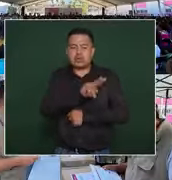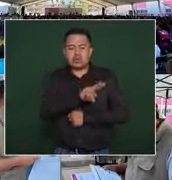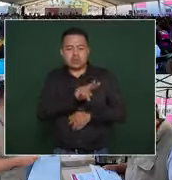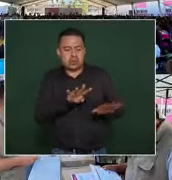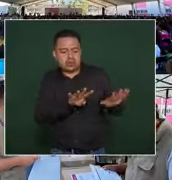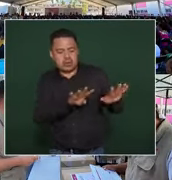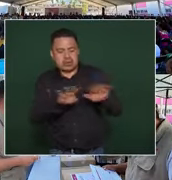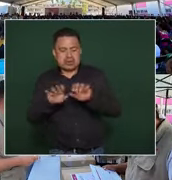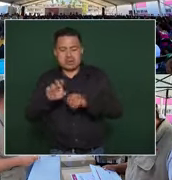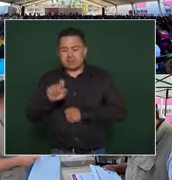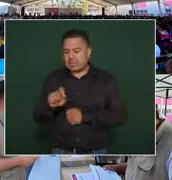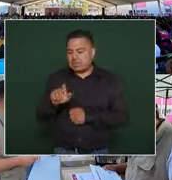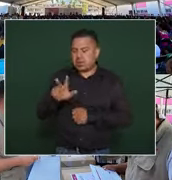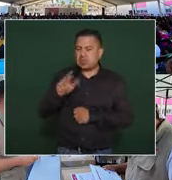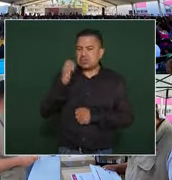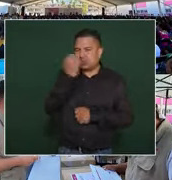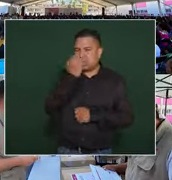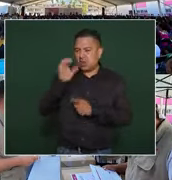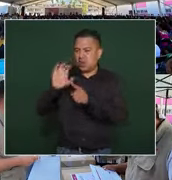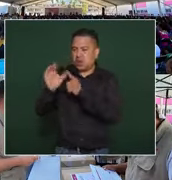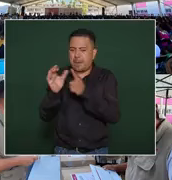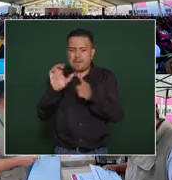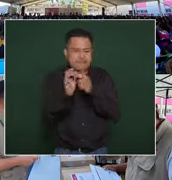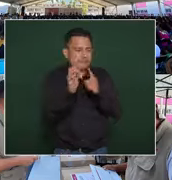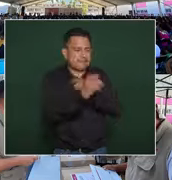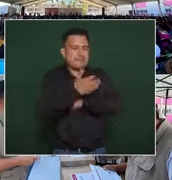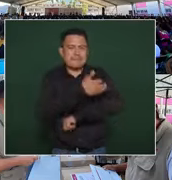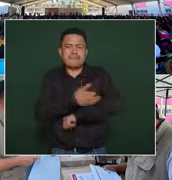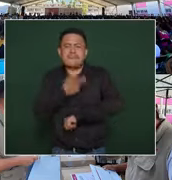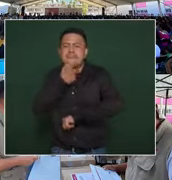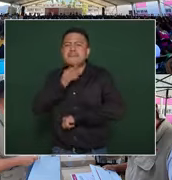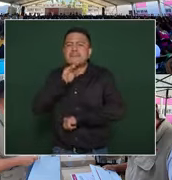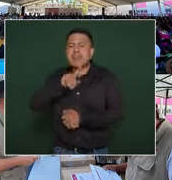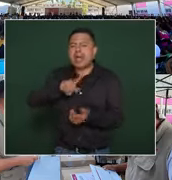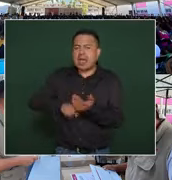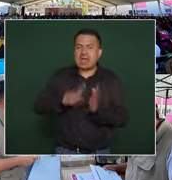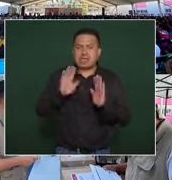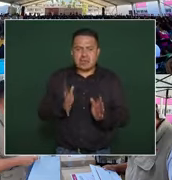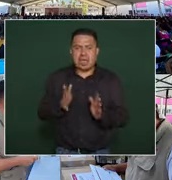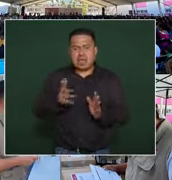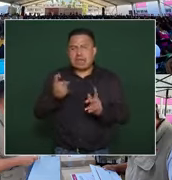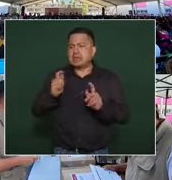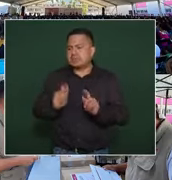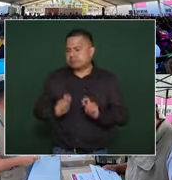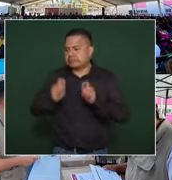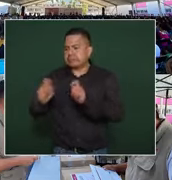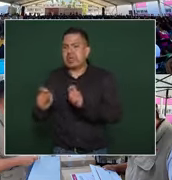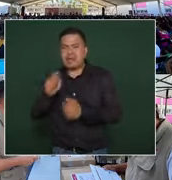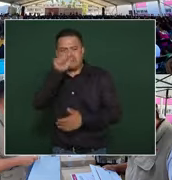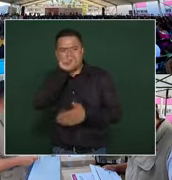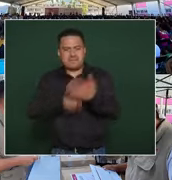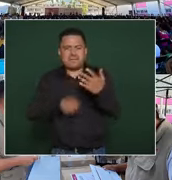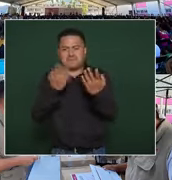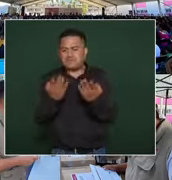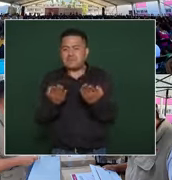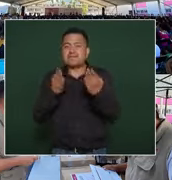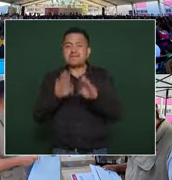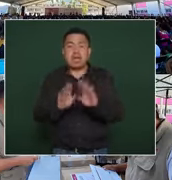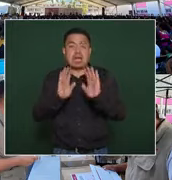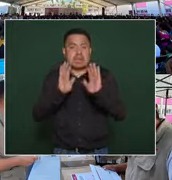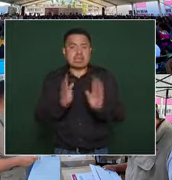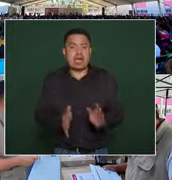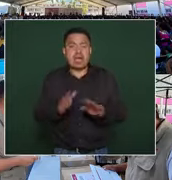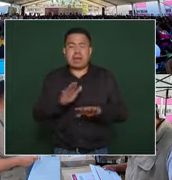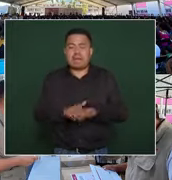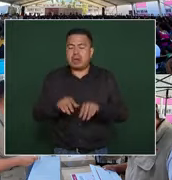928 comités escolares que dirigen los padres de familia, ya se les entregaron sus tarjetas del Banco del Bienestar, ya se hizo